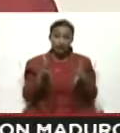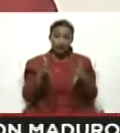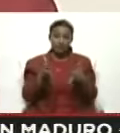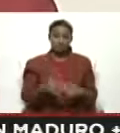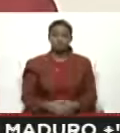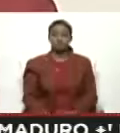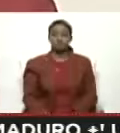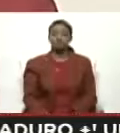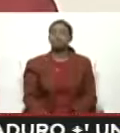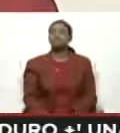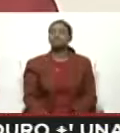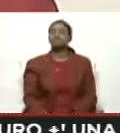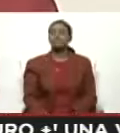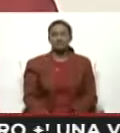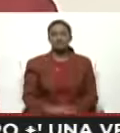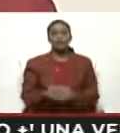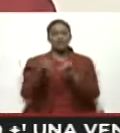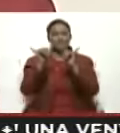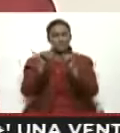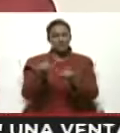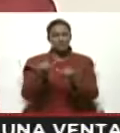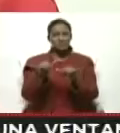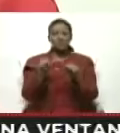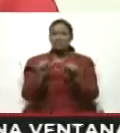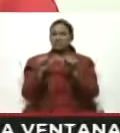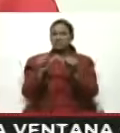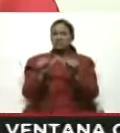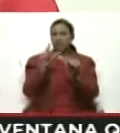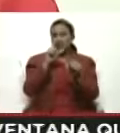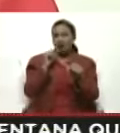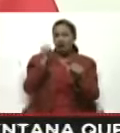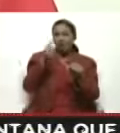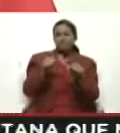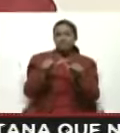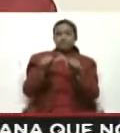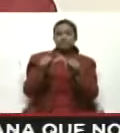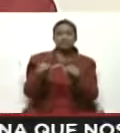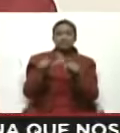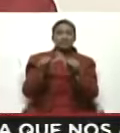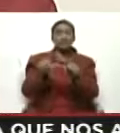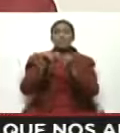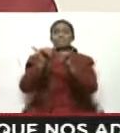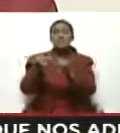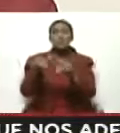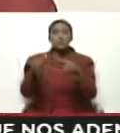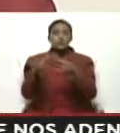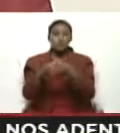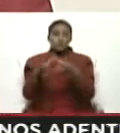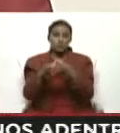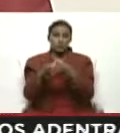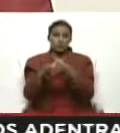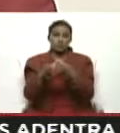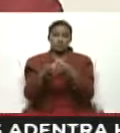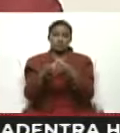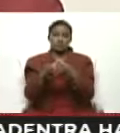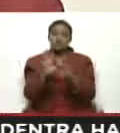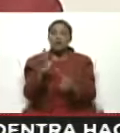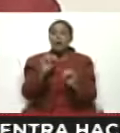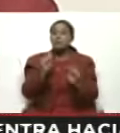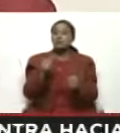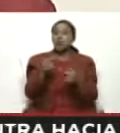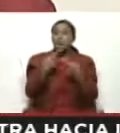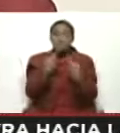violencia. Eso ha sido seguido. Son los mismos que andan ya por ahí diciendo el